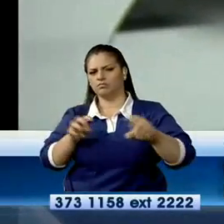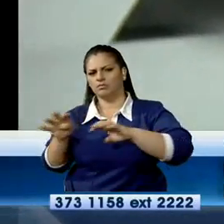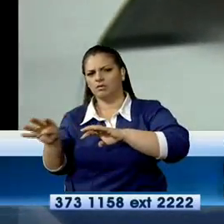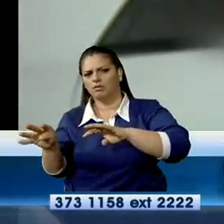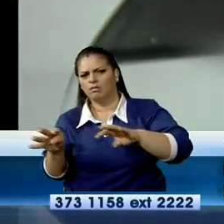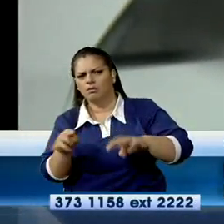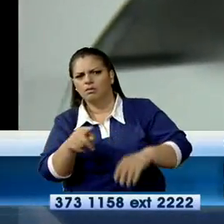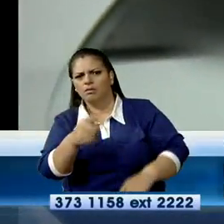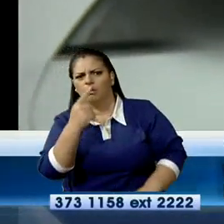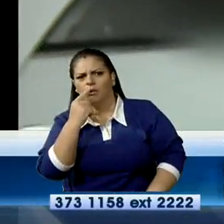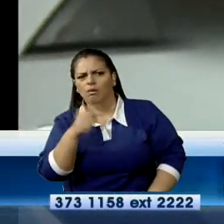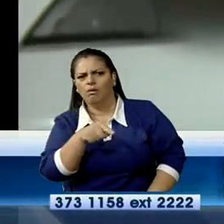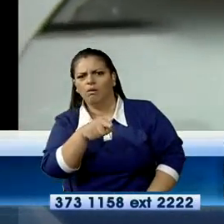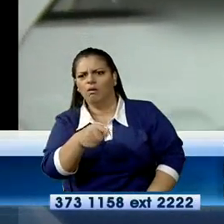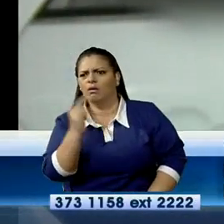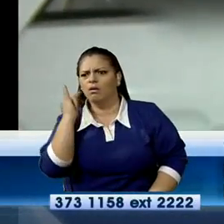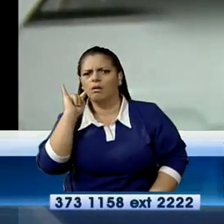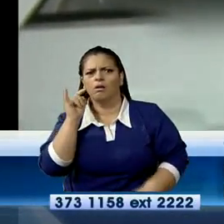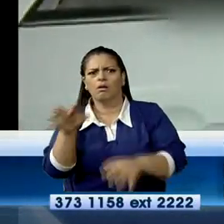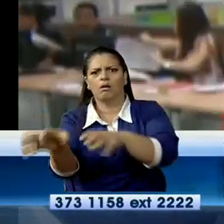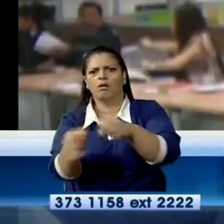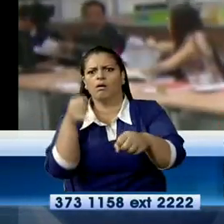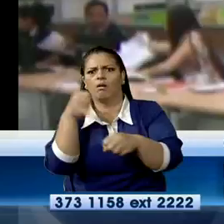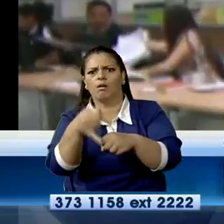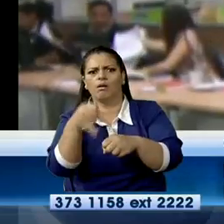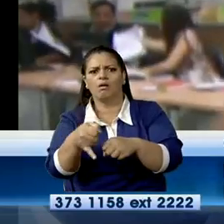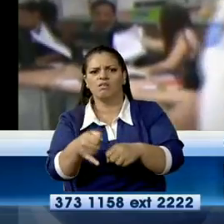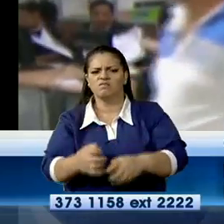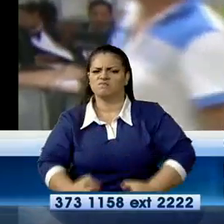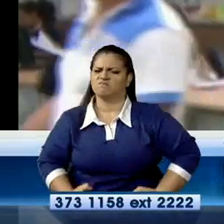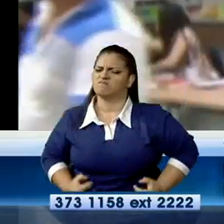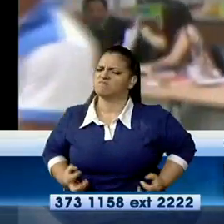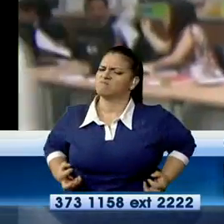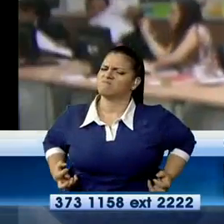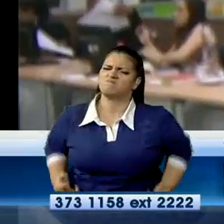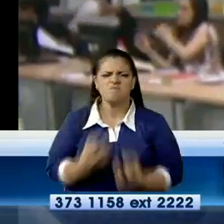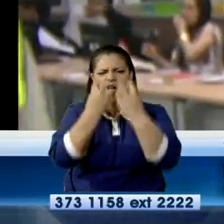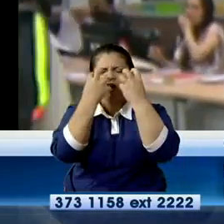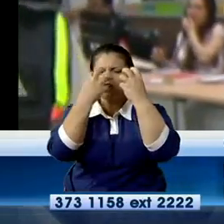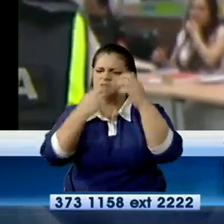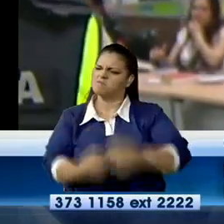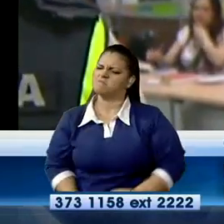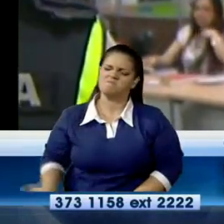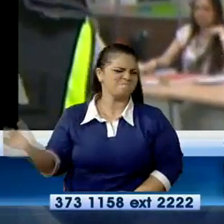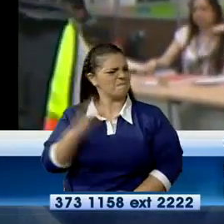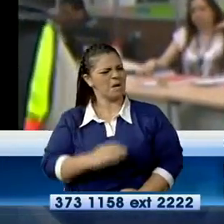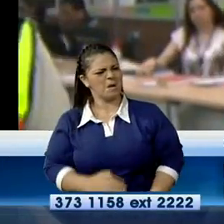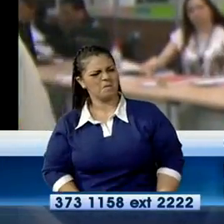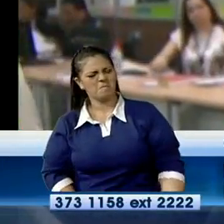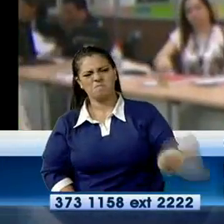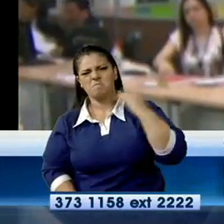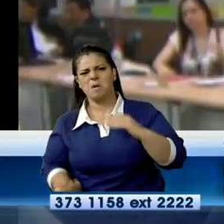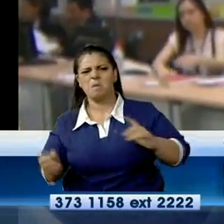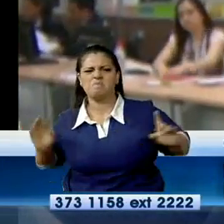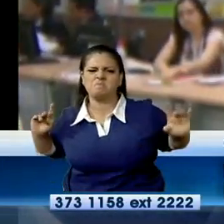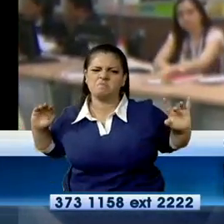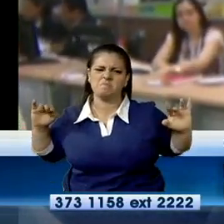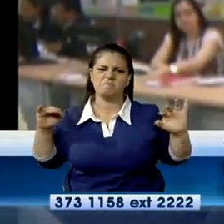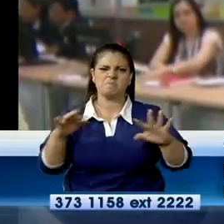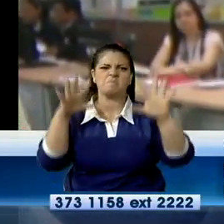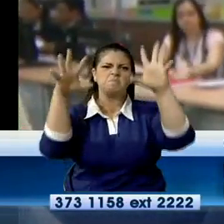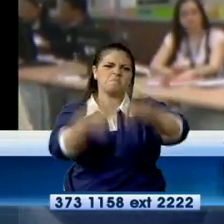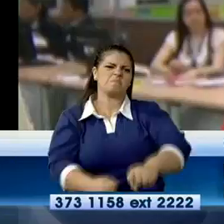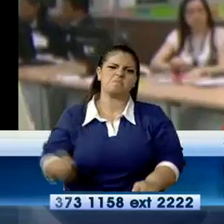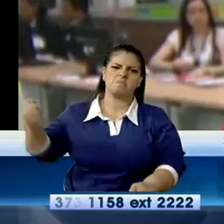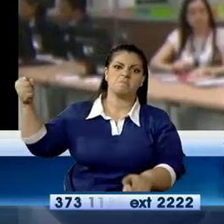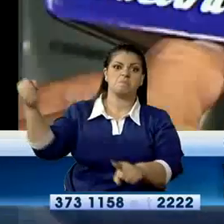violación intentaron linchar al sujeto. Y había estado siendo linchado por ciudadanos que es del sector,